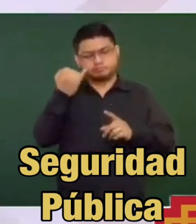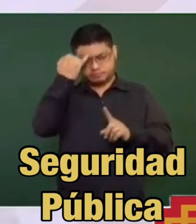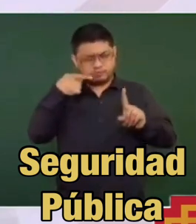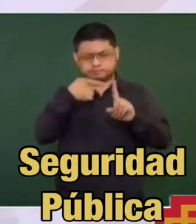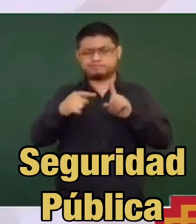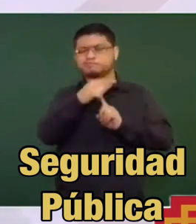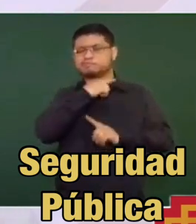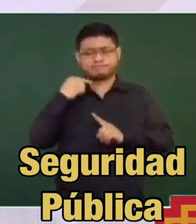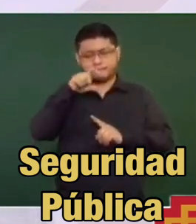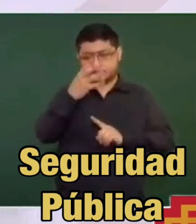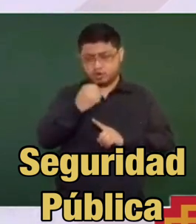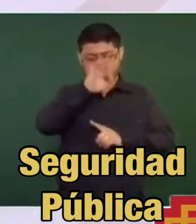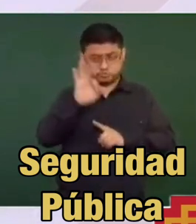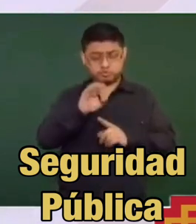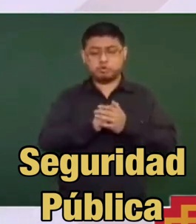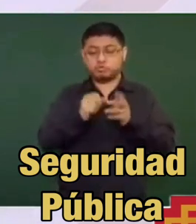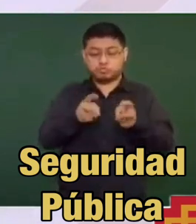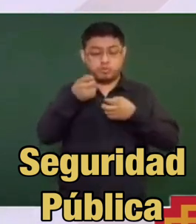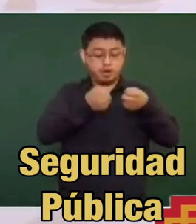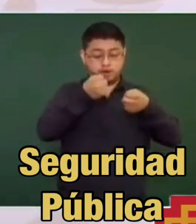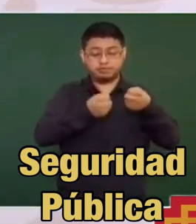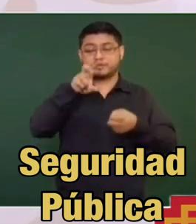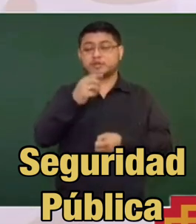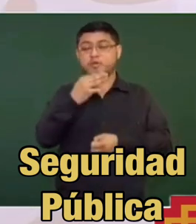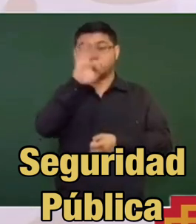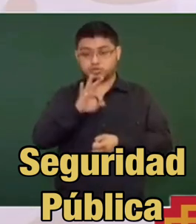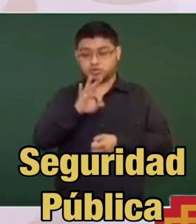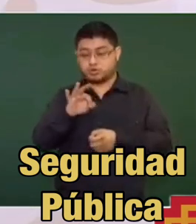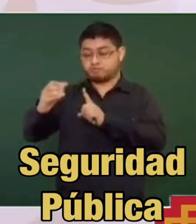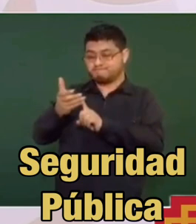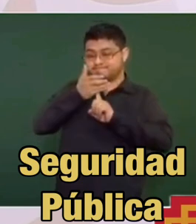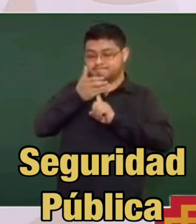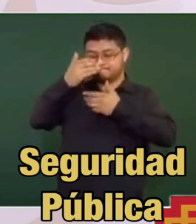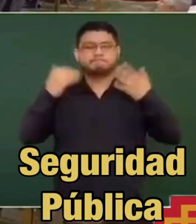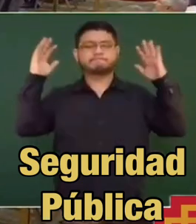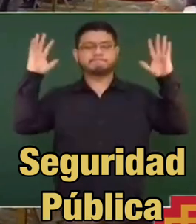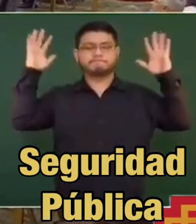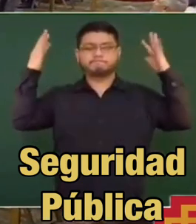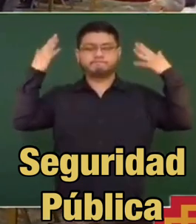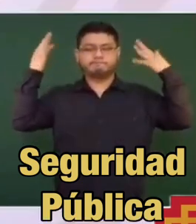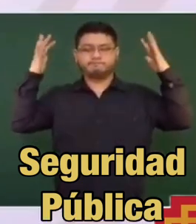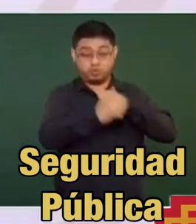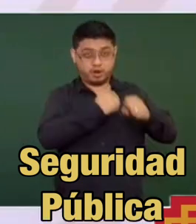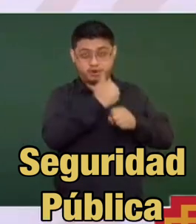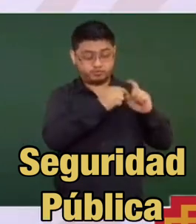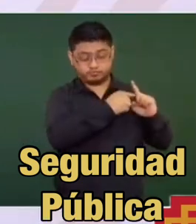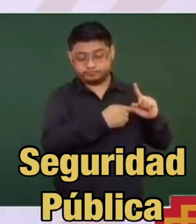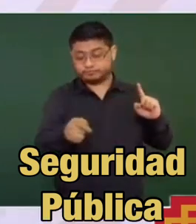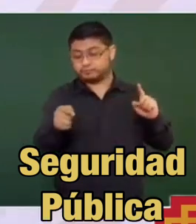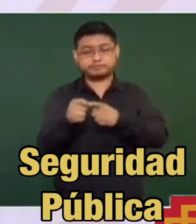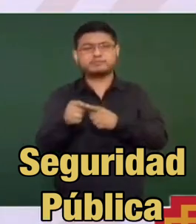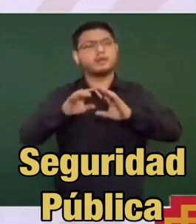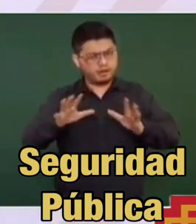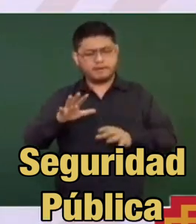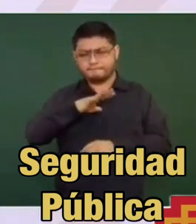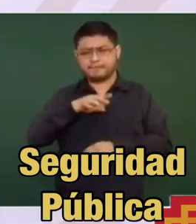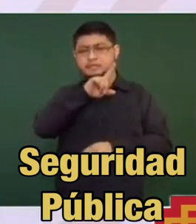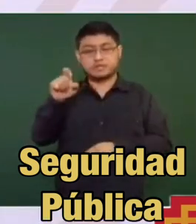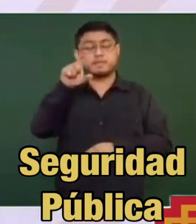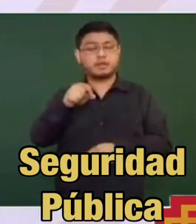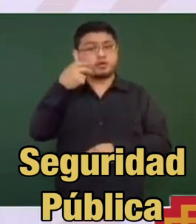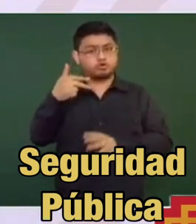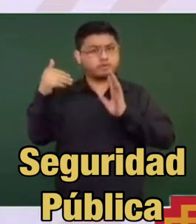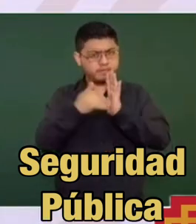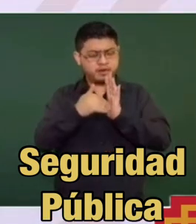en 29%, el robo de vehículo en 44% y el secuestro en 80%. La Guardia Nacional cuenta ya con 128 mil elementos